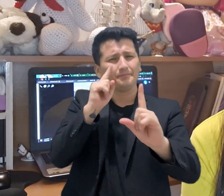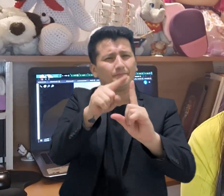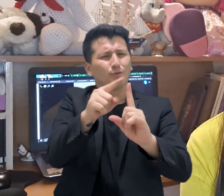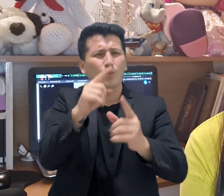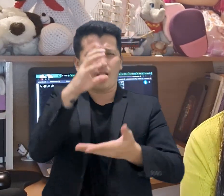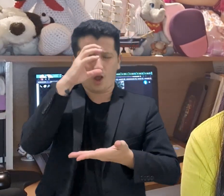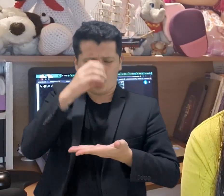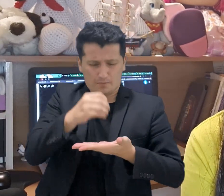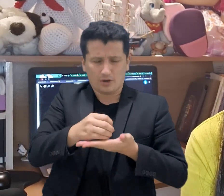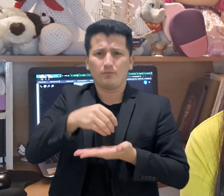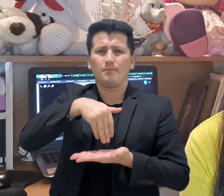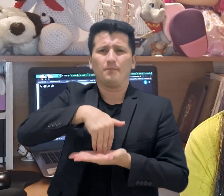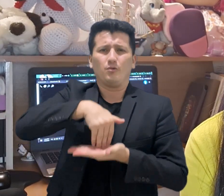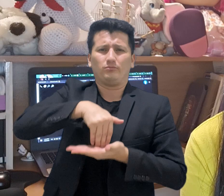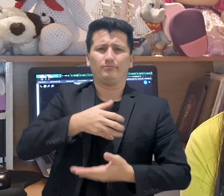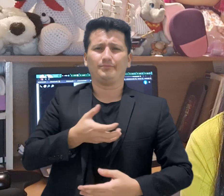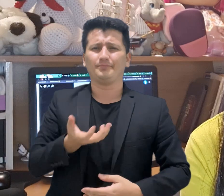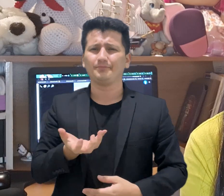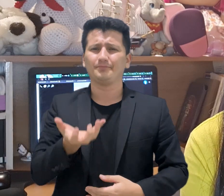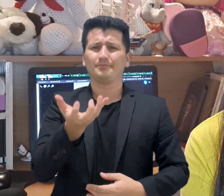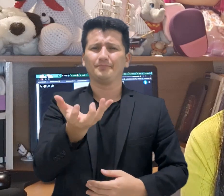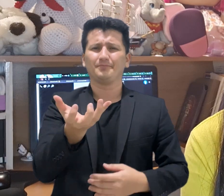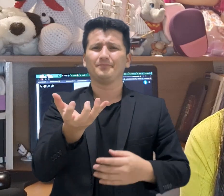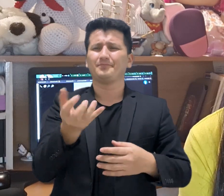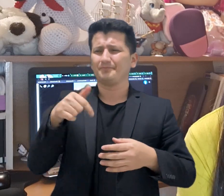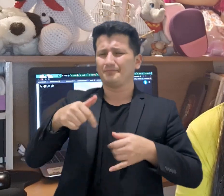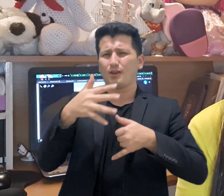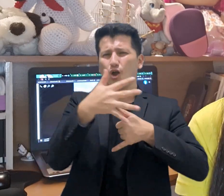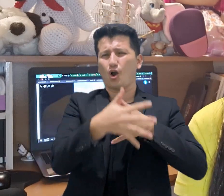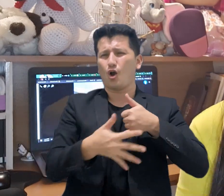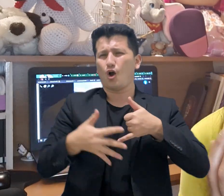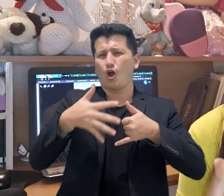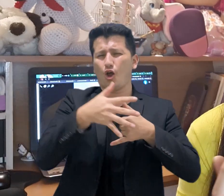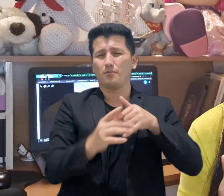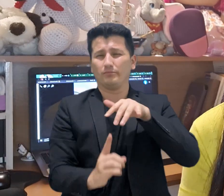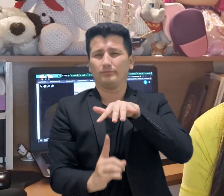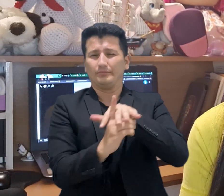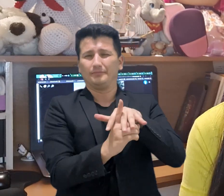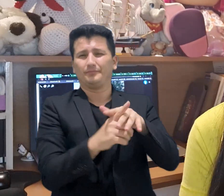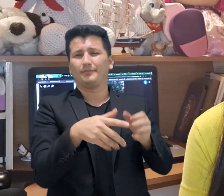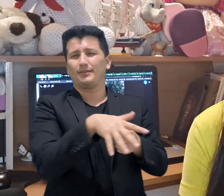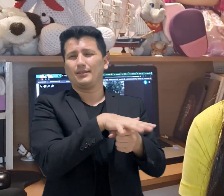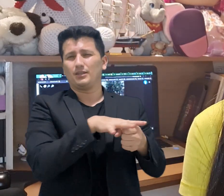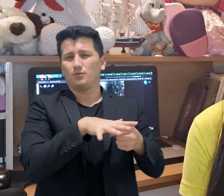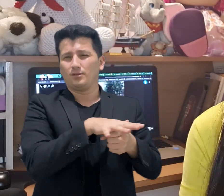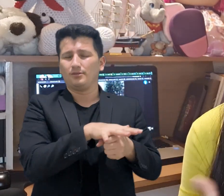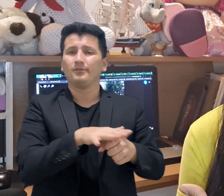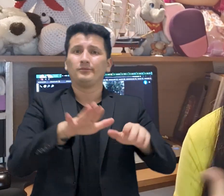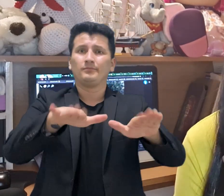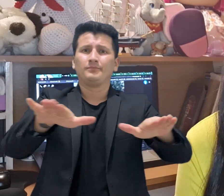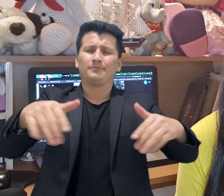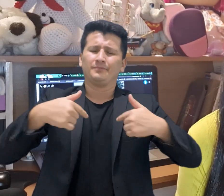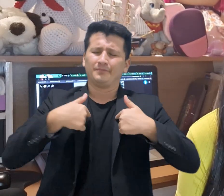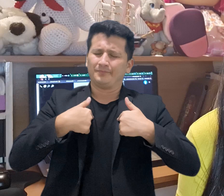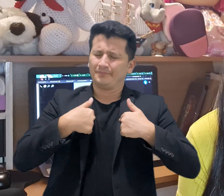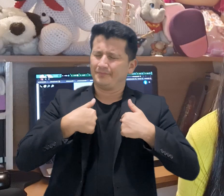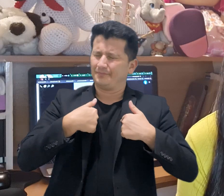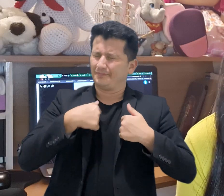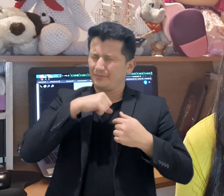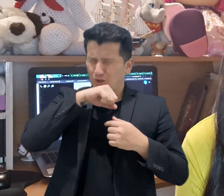que estamos enfrentando nosotros los colombianos. Yo, como maestra, que amo